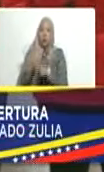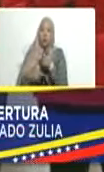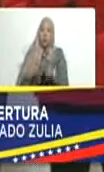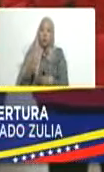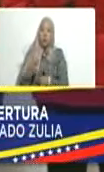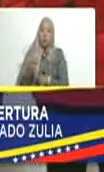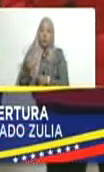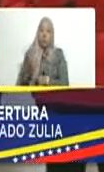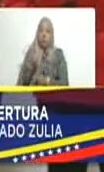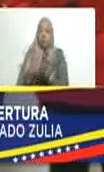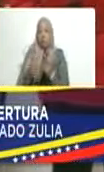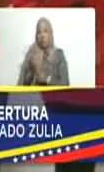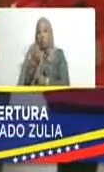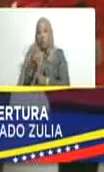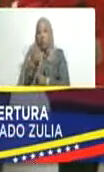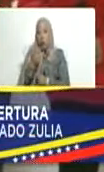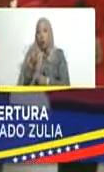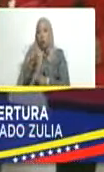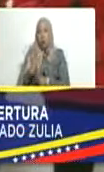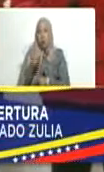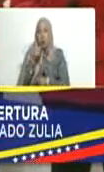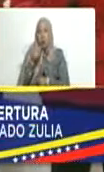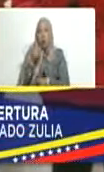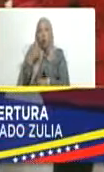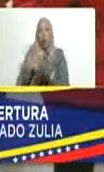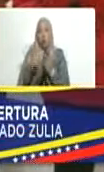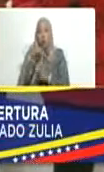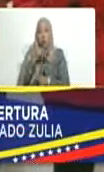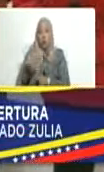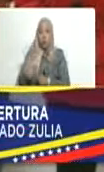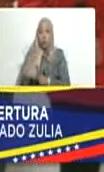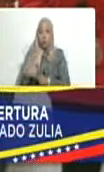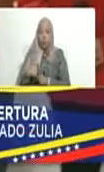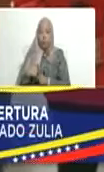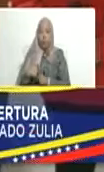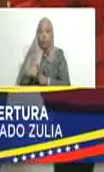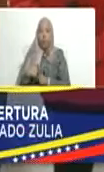de pediatría, como ginecología, como